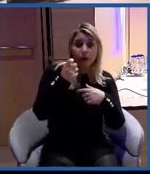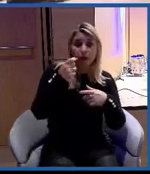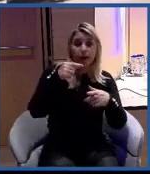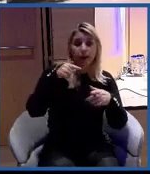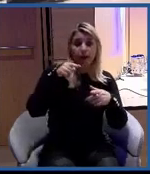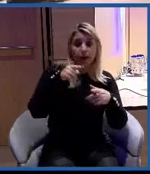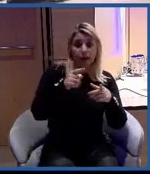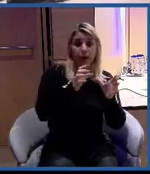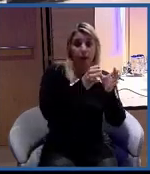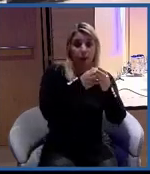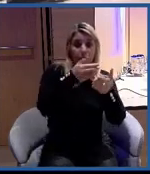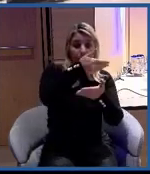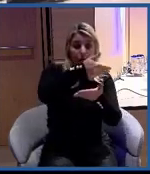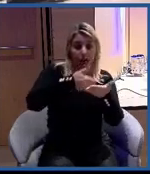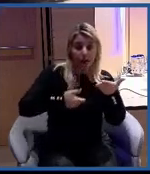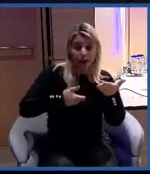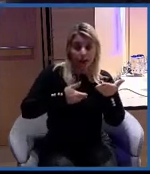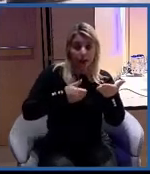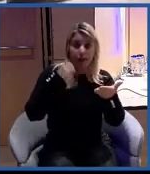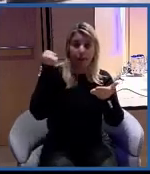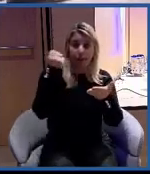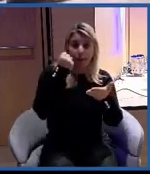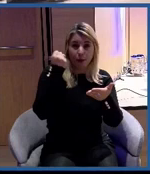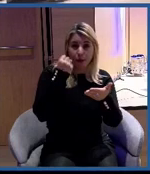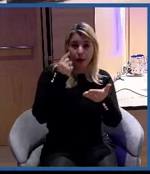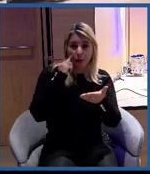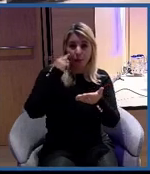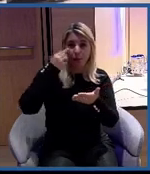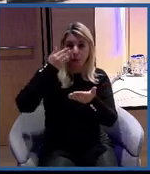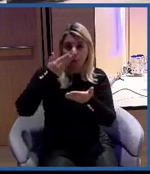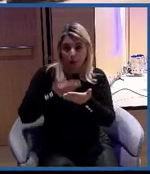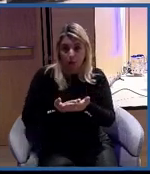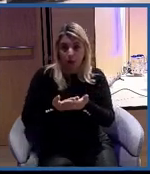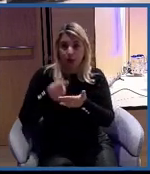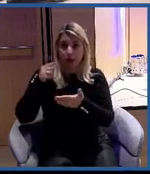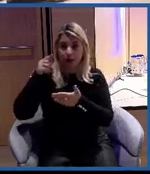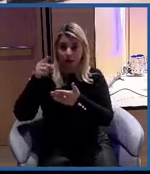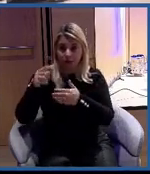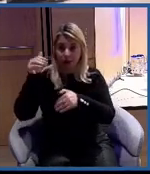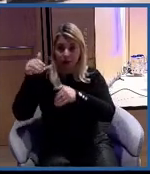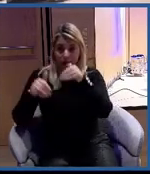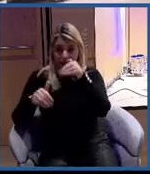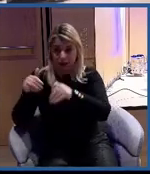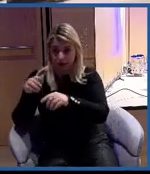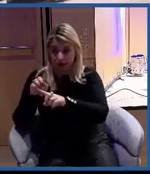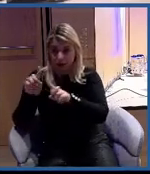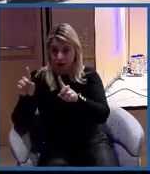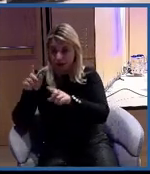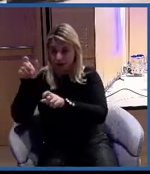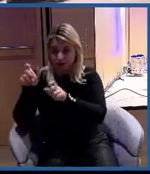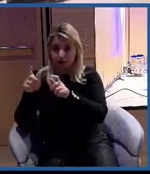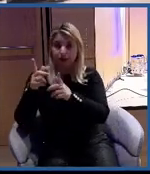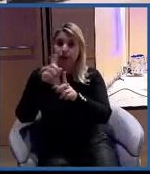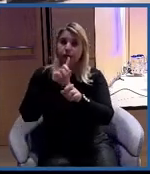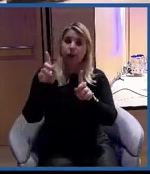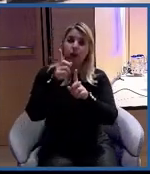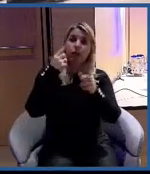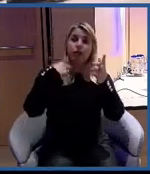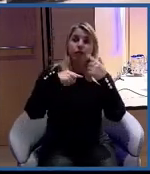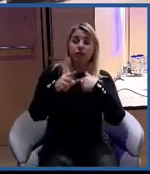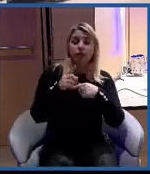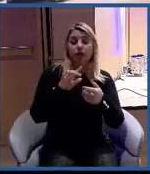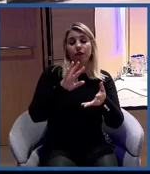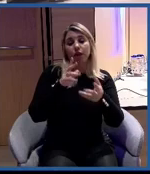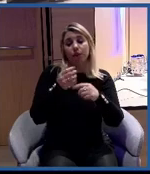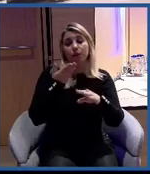partidos o las listas no priorizan lo que presentan ante la cámara nacional electoral lo ven como un requerimiento más al momento de presentarse